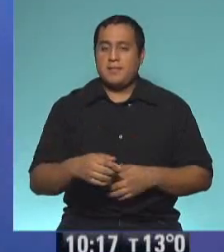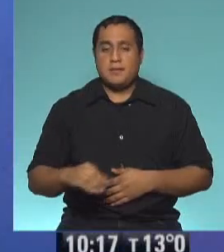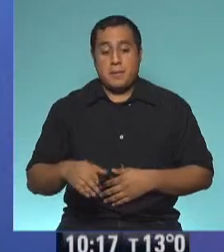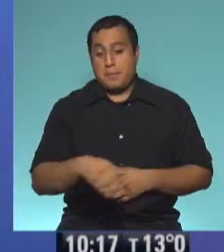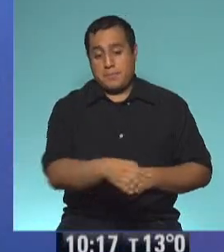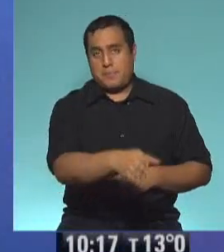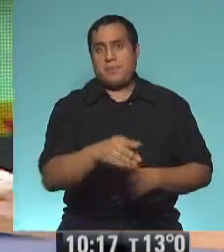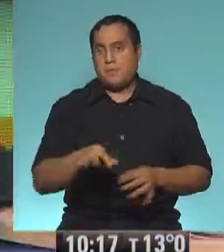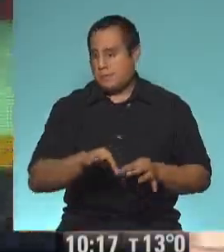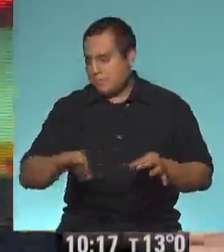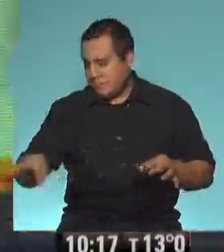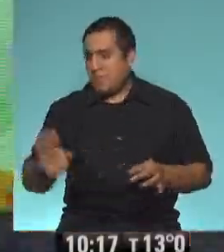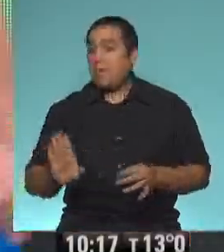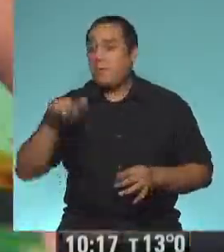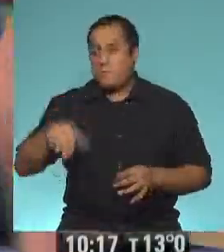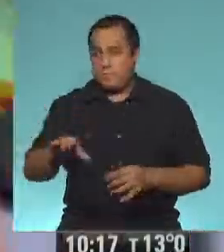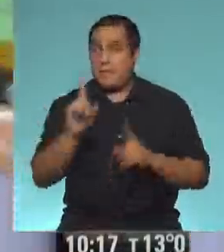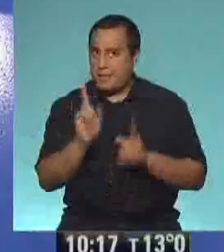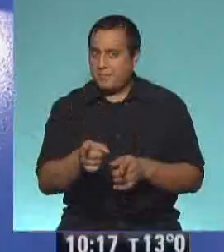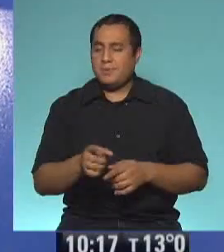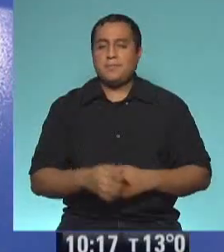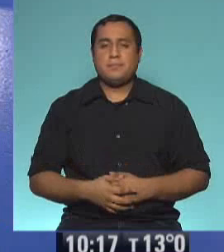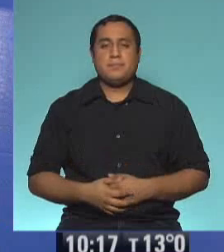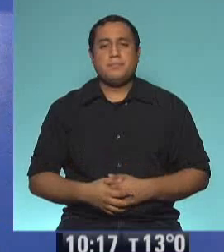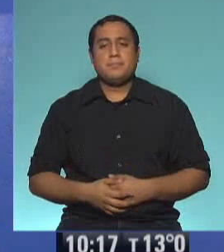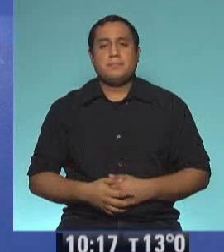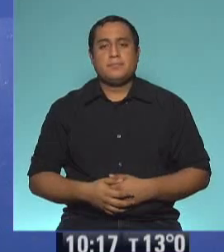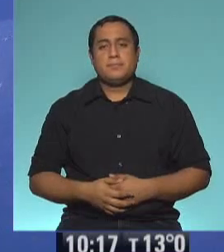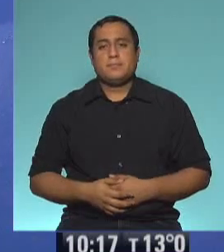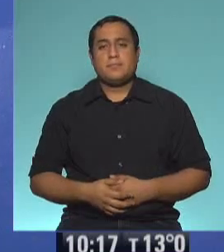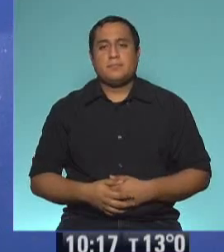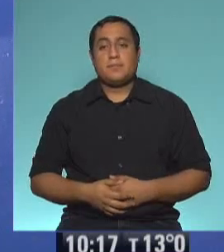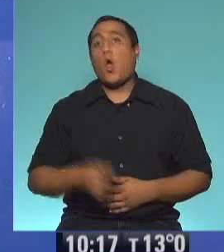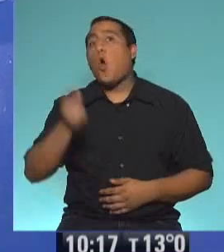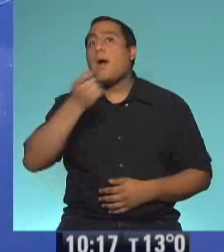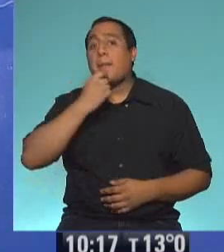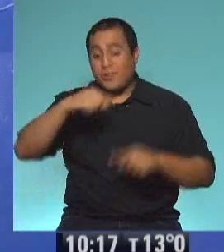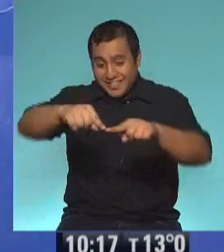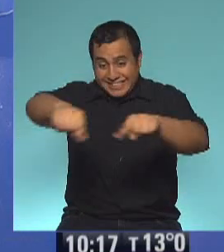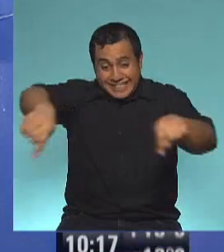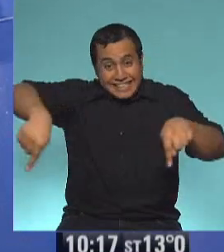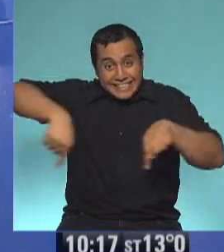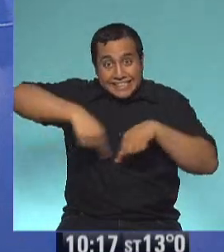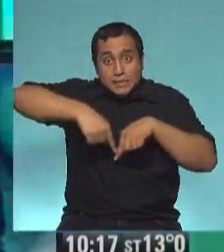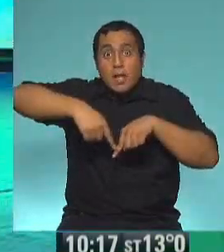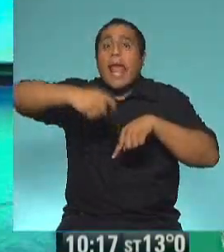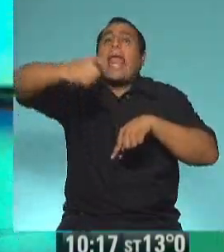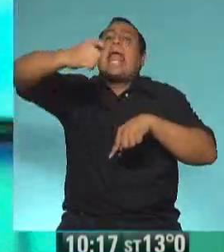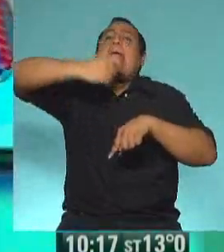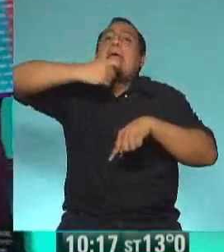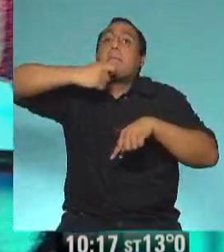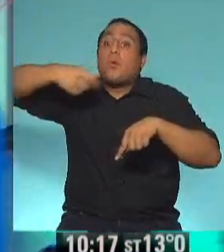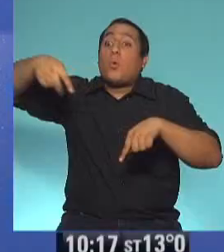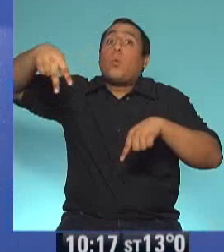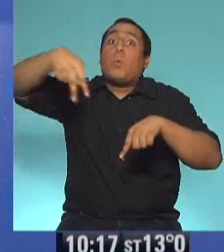Está. Sigue. Y también hay círculos peligrosos que si te caes ahí adentro... Te come un cocodrilo. Se te congela un pie,